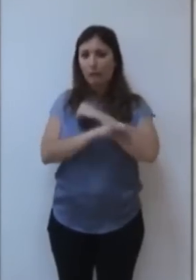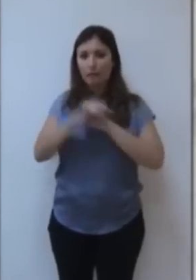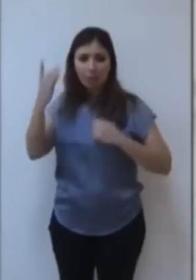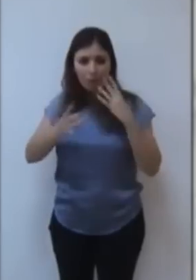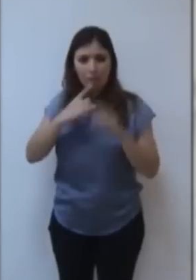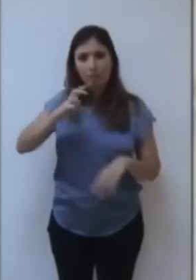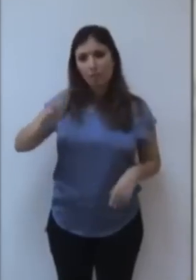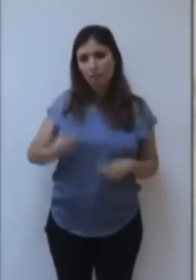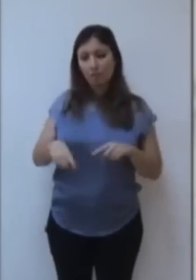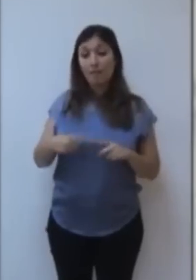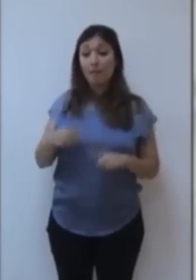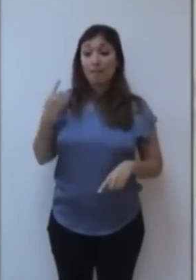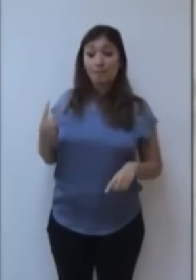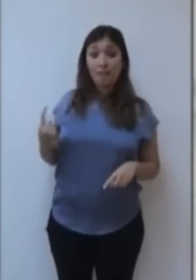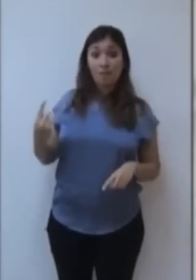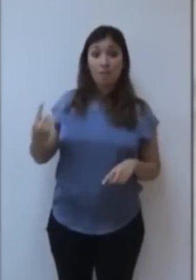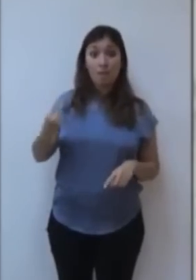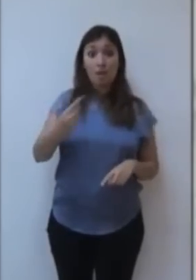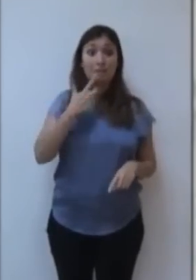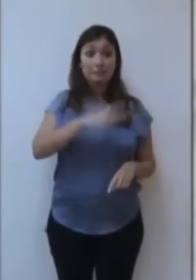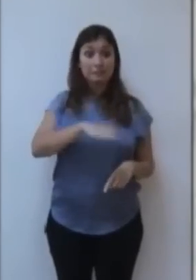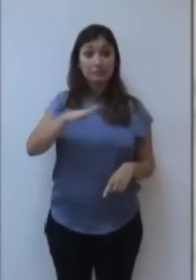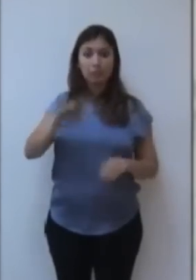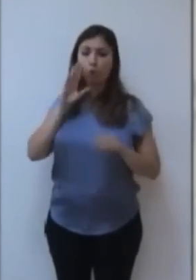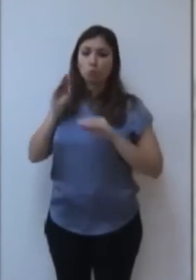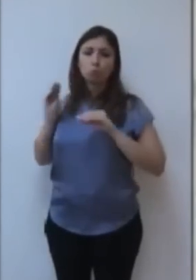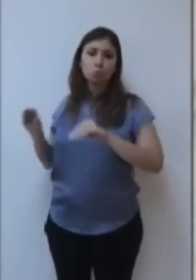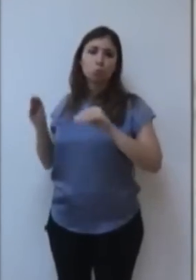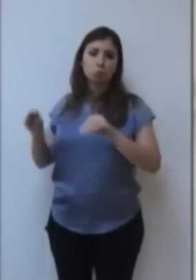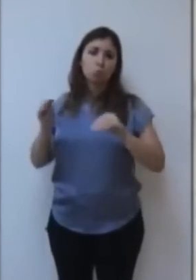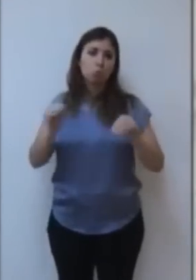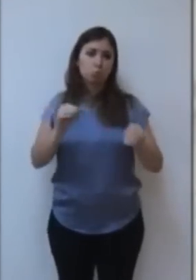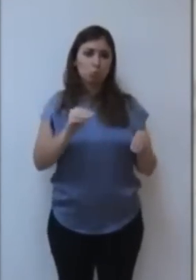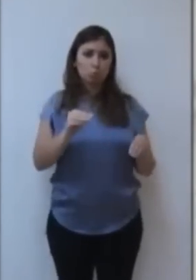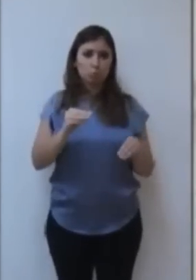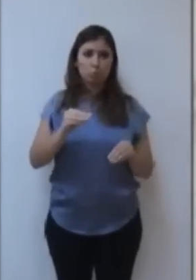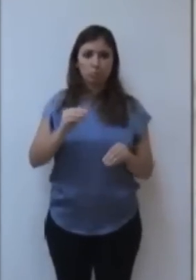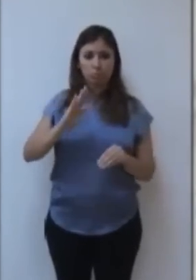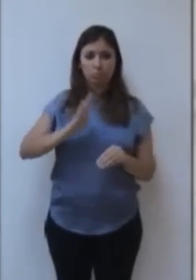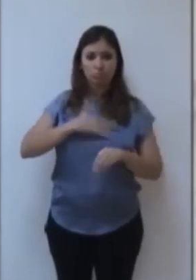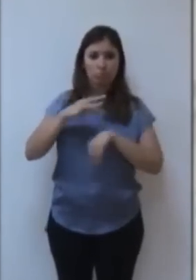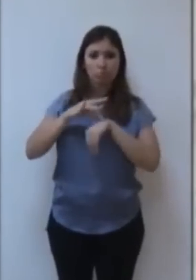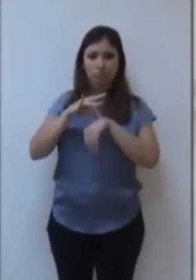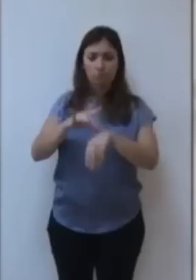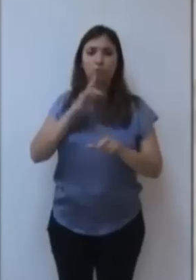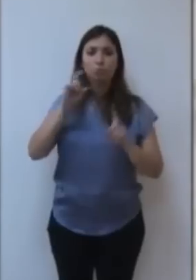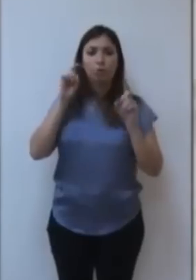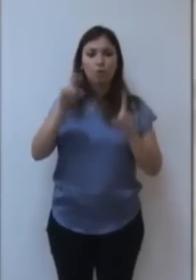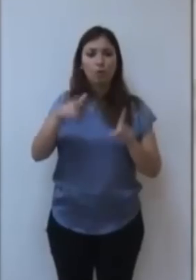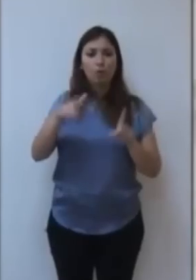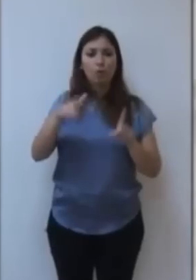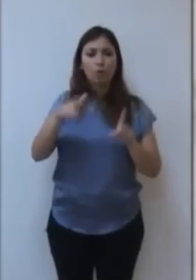porque sí que es cierto que cada chico necesita tener, ¿no?, su propia actividad y que el profesor las cree